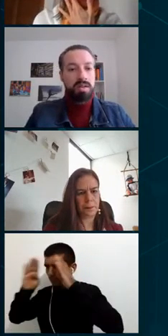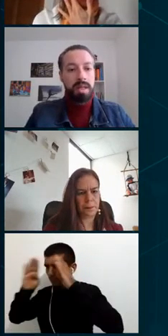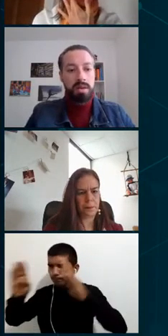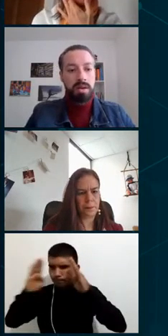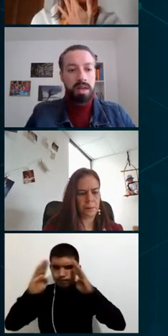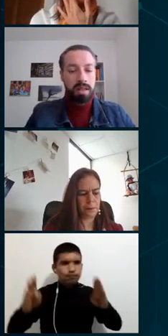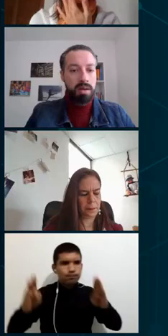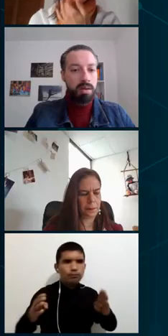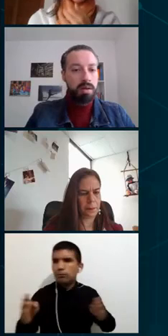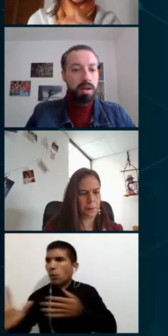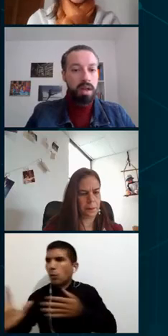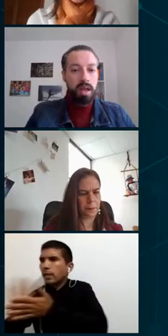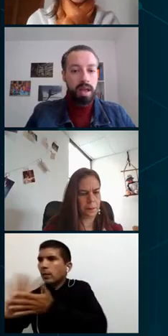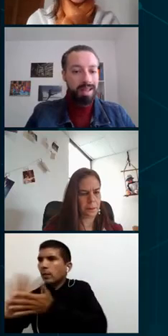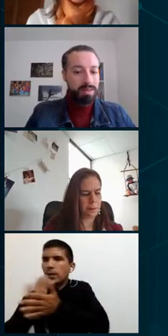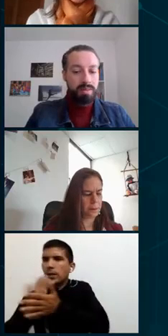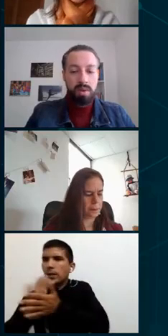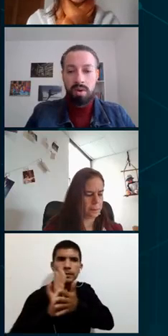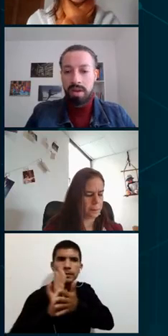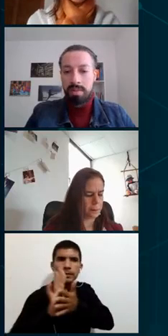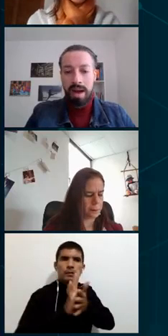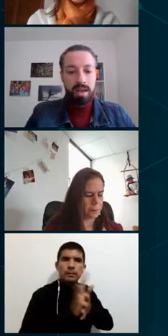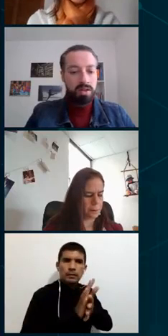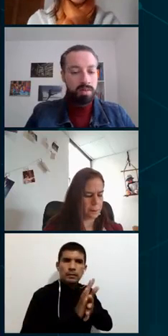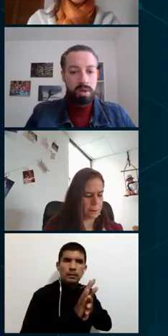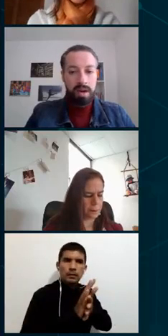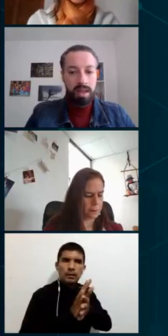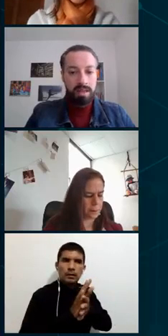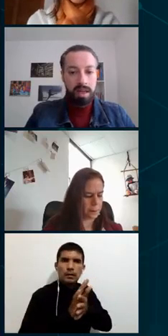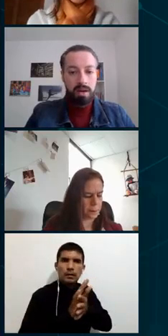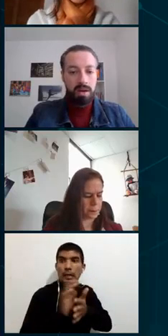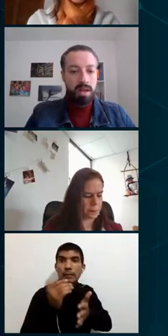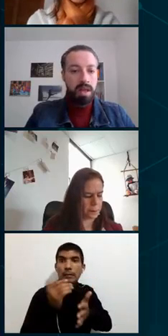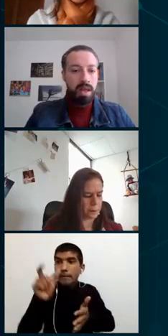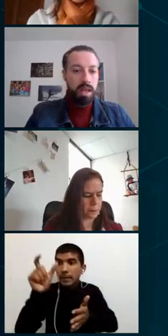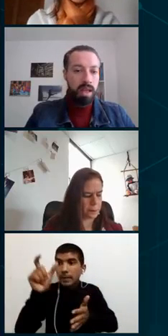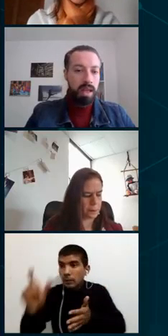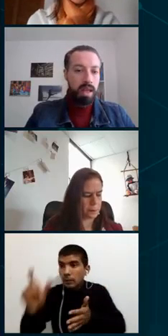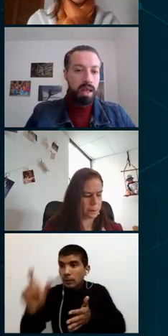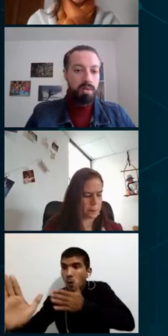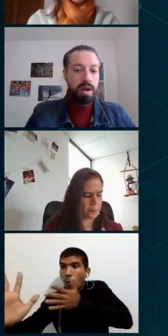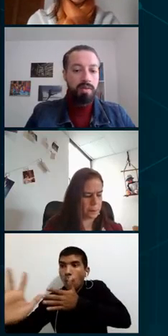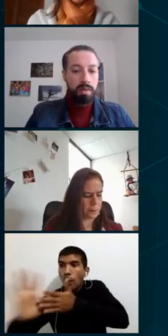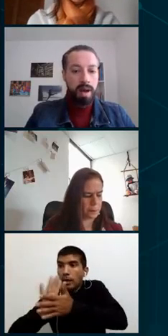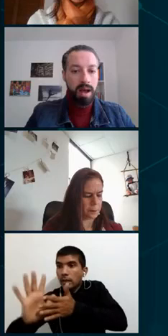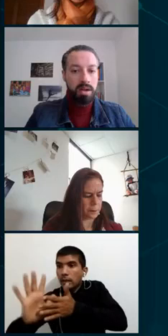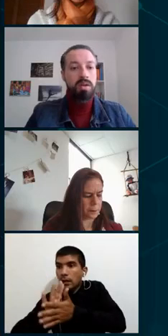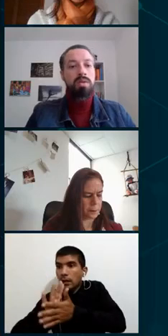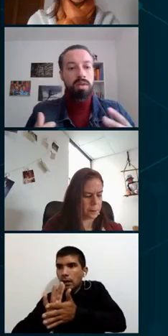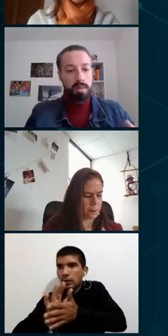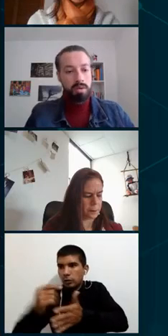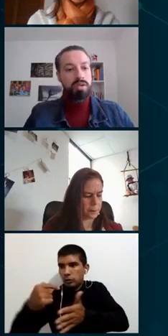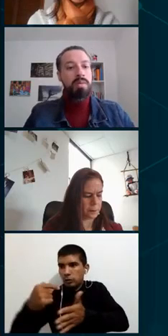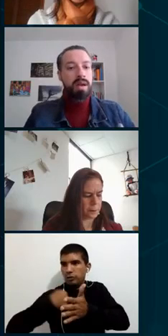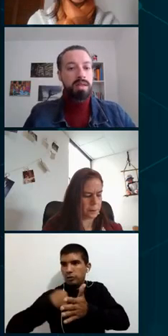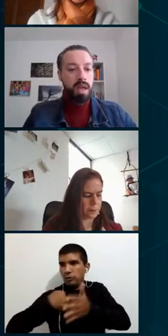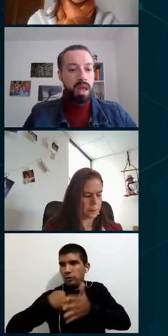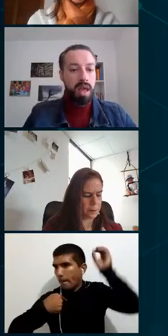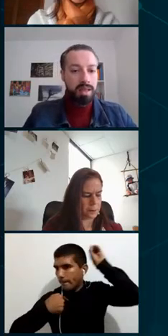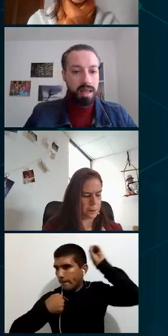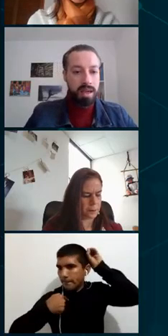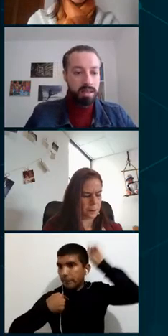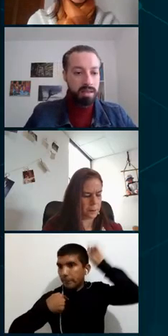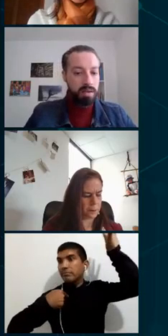ese conocimiento colectivo es muy valioso, muy enriquecedor y de alguna forma nutre mucho